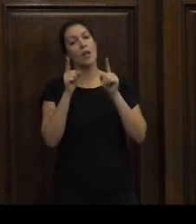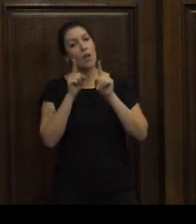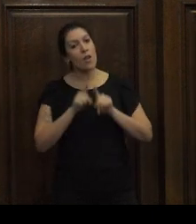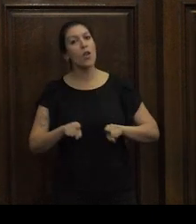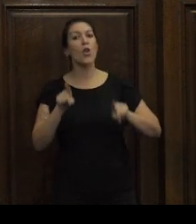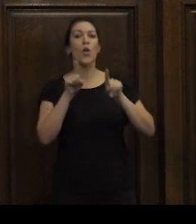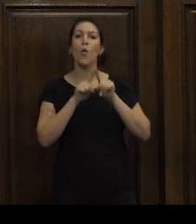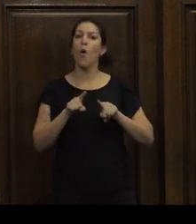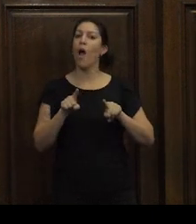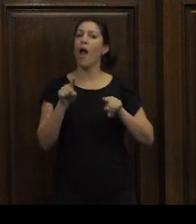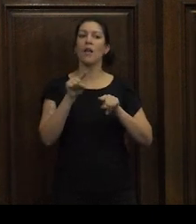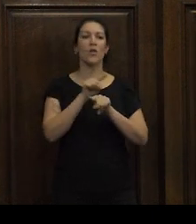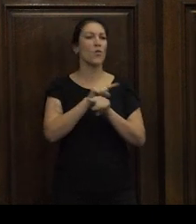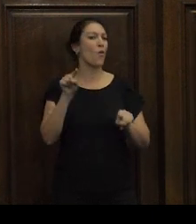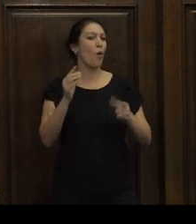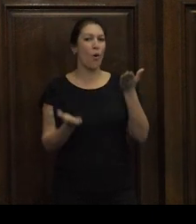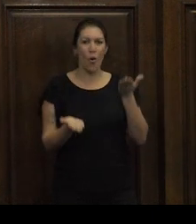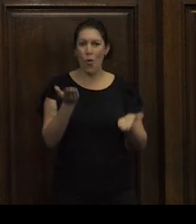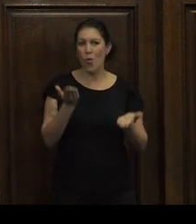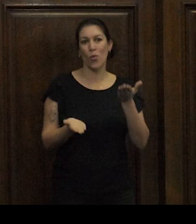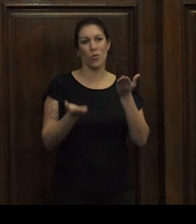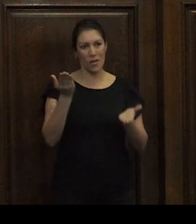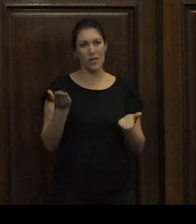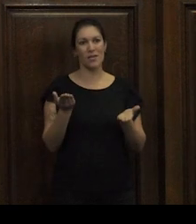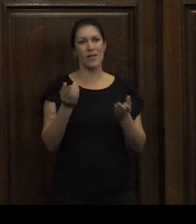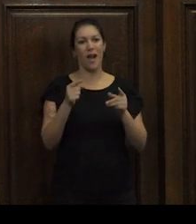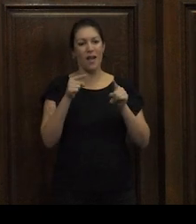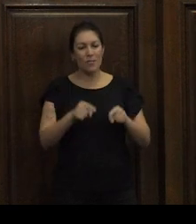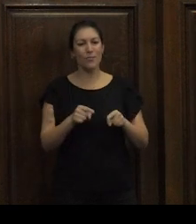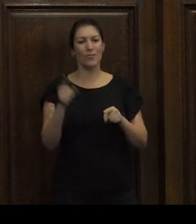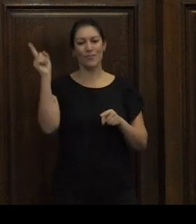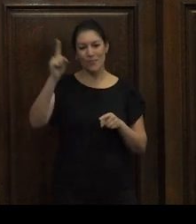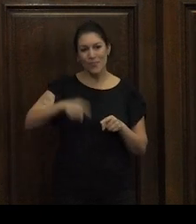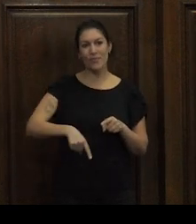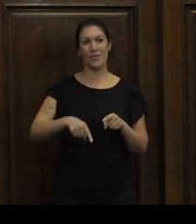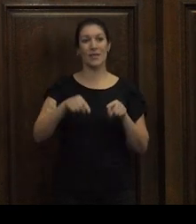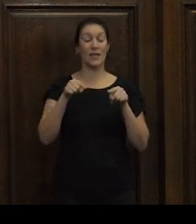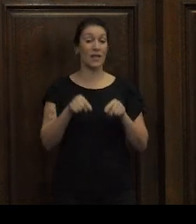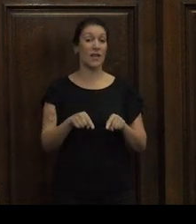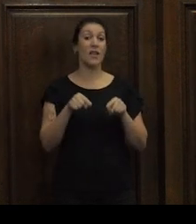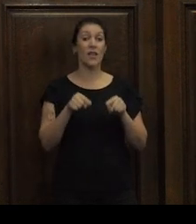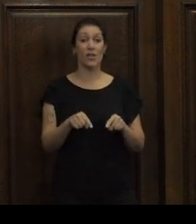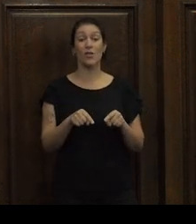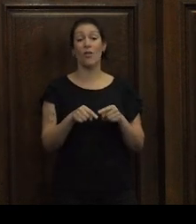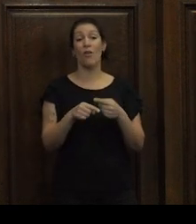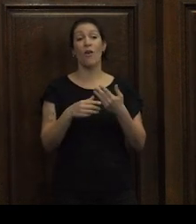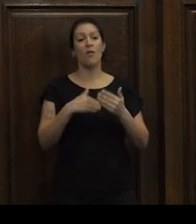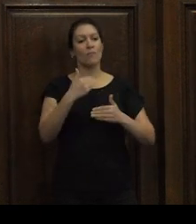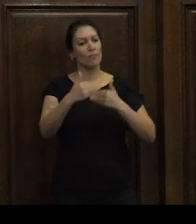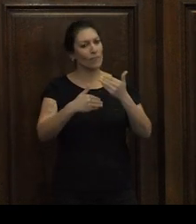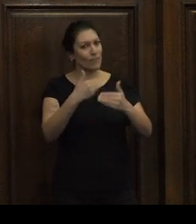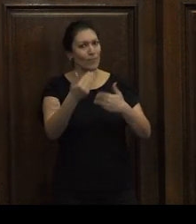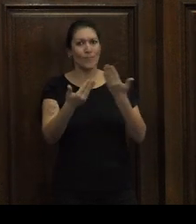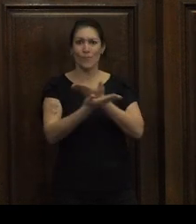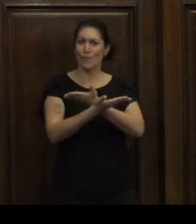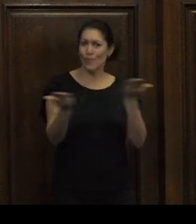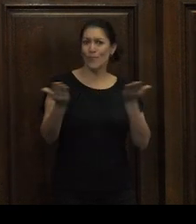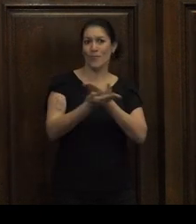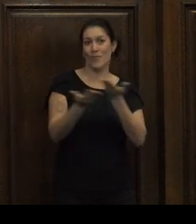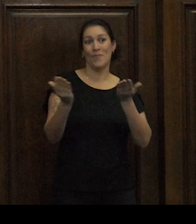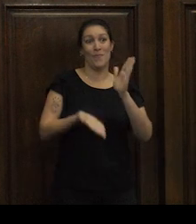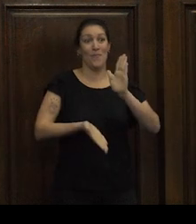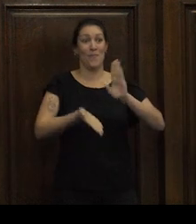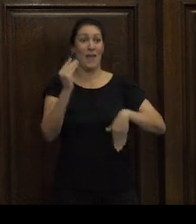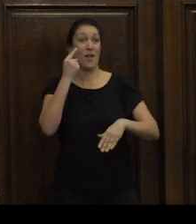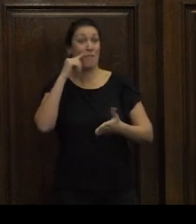aún así la injusticia en que se basa y se perpetúa todo esto se vuelve cada vez más obvia y por